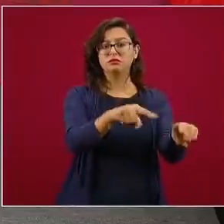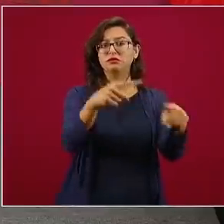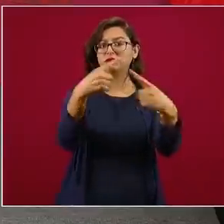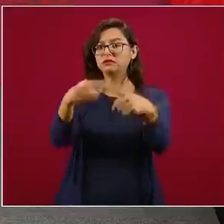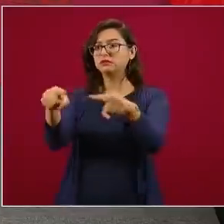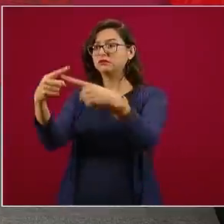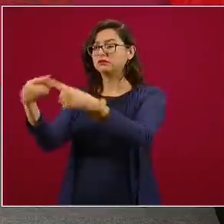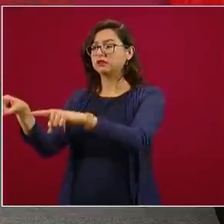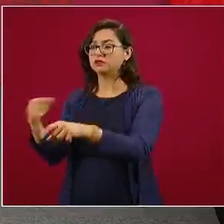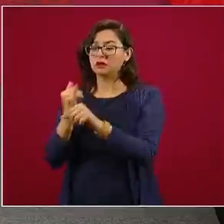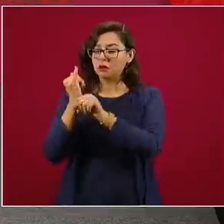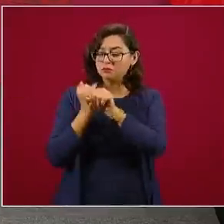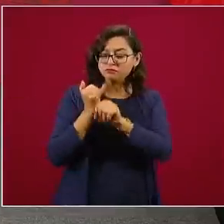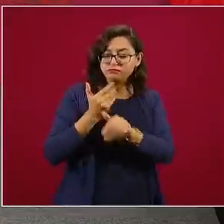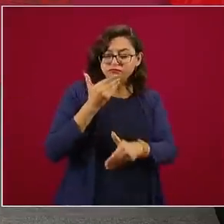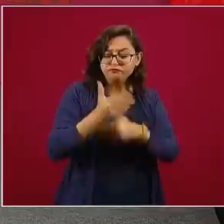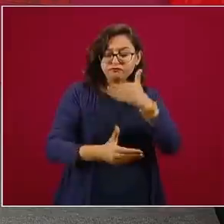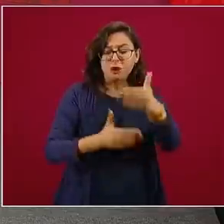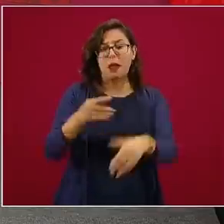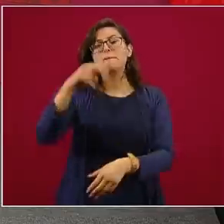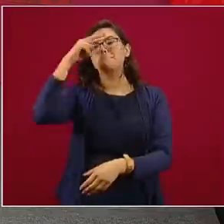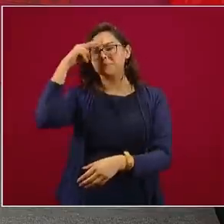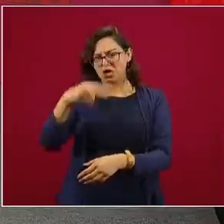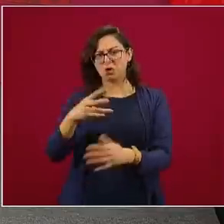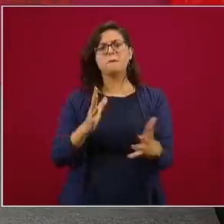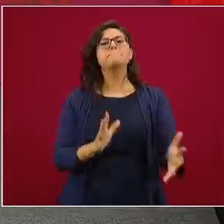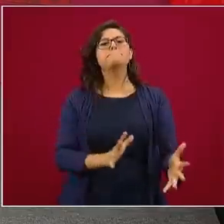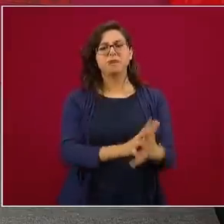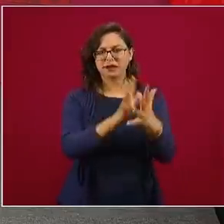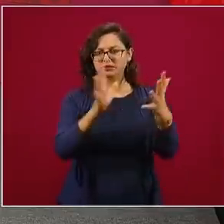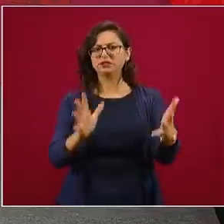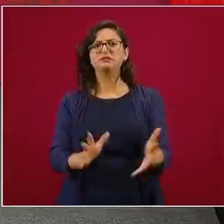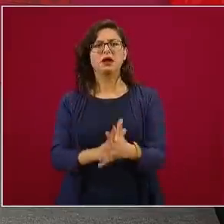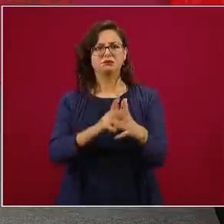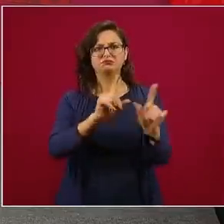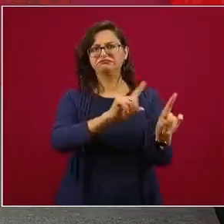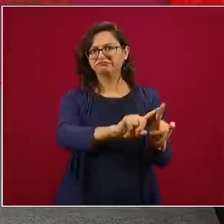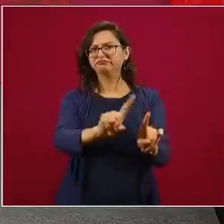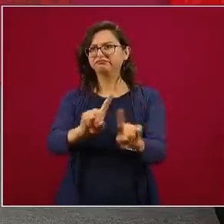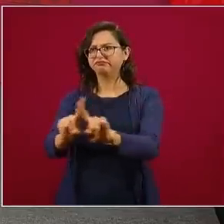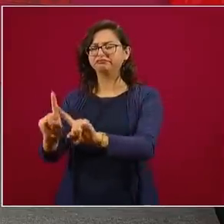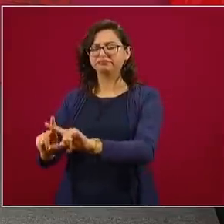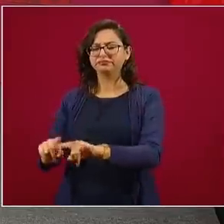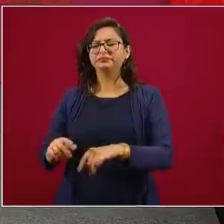procesos de investigación para tener la vacuna. Fuimos